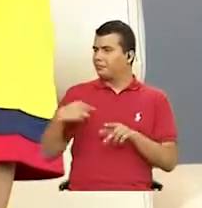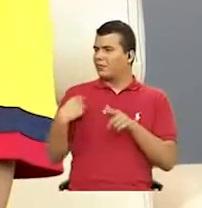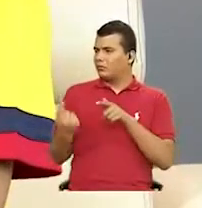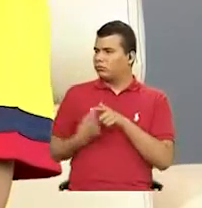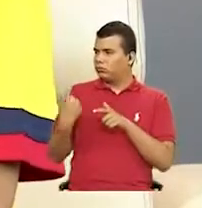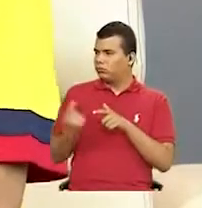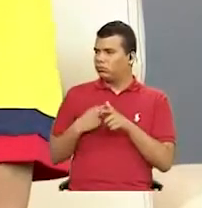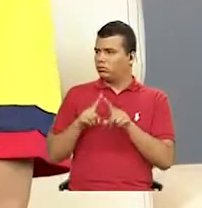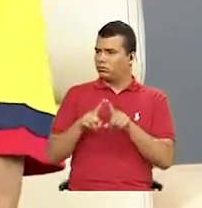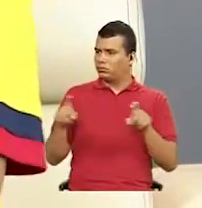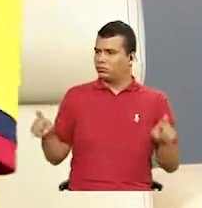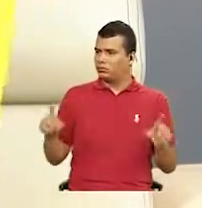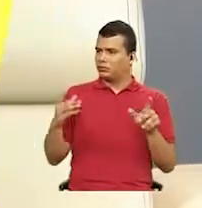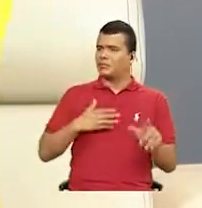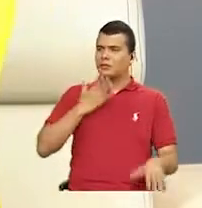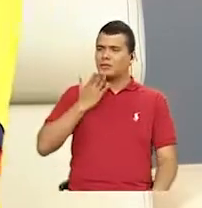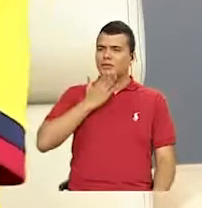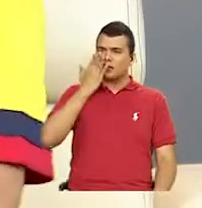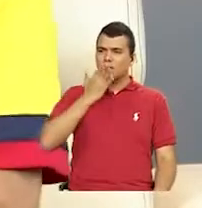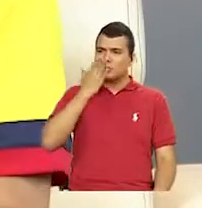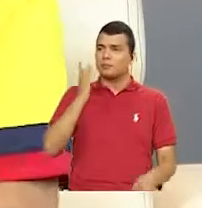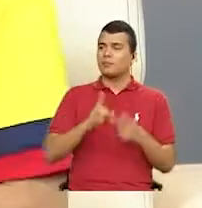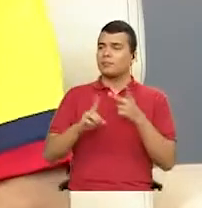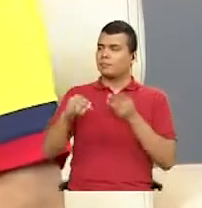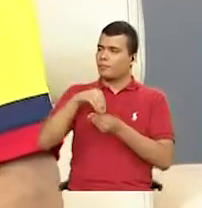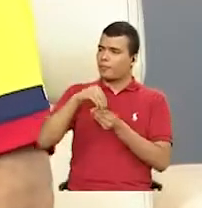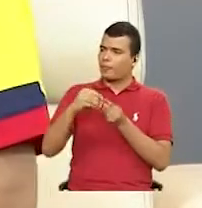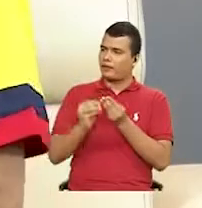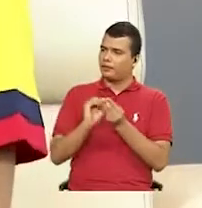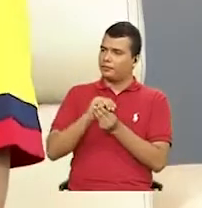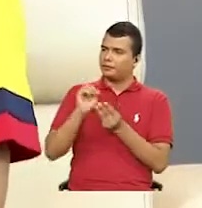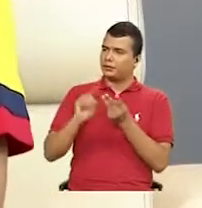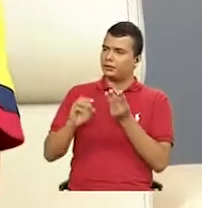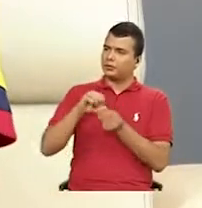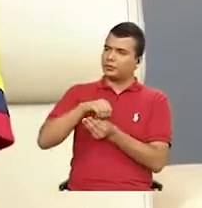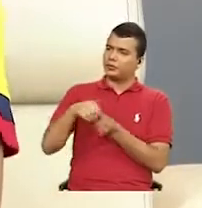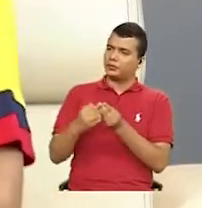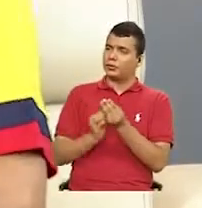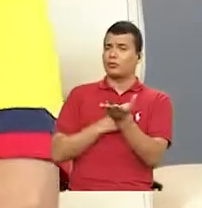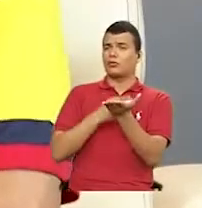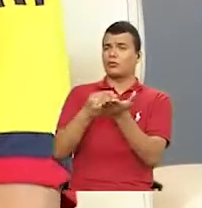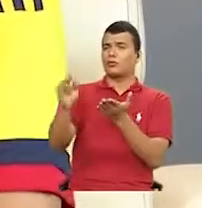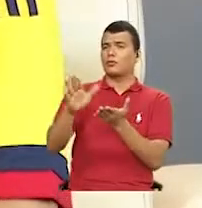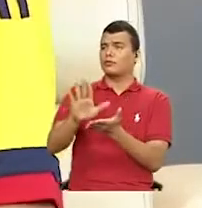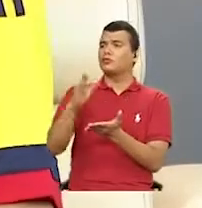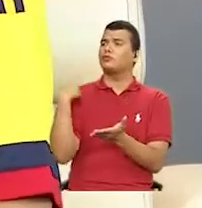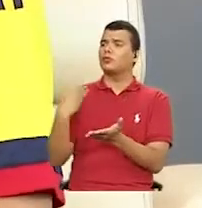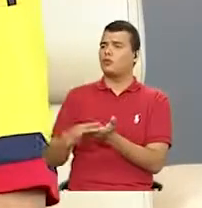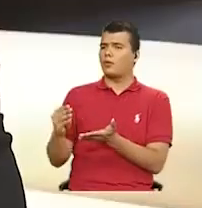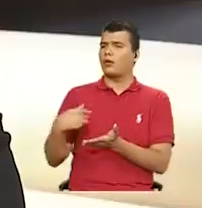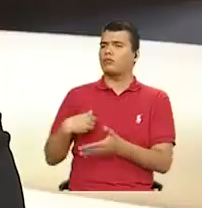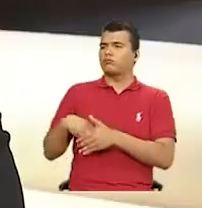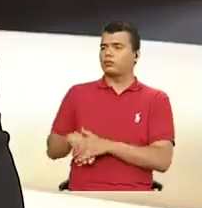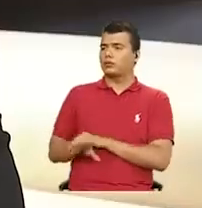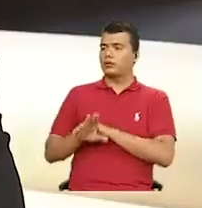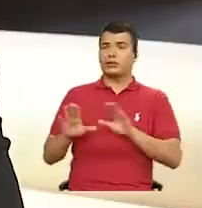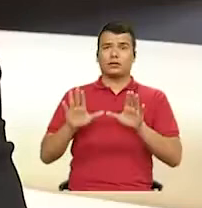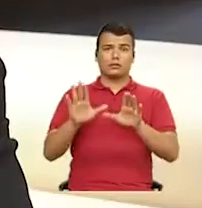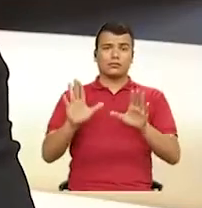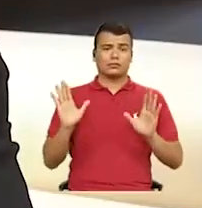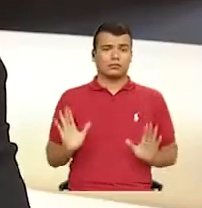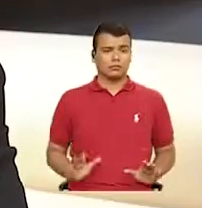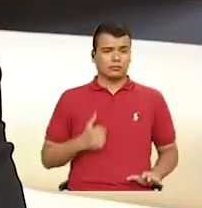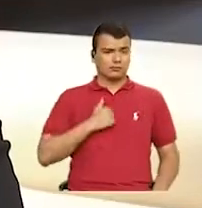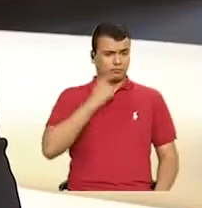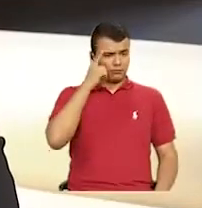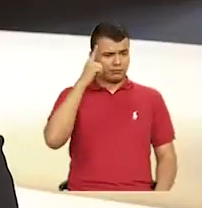Las cajitas, jugo de mango, de fresa, de mora, y uno le compra a los niños eso para la lonchera. Así es, Mauro, y es una, y si tú